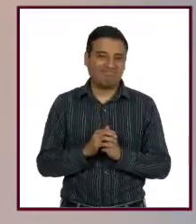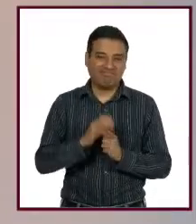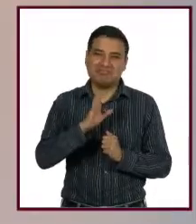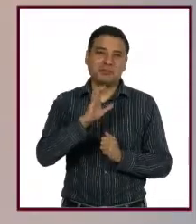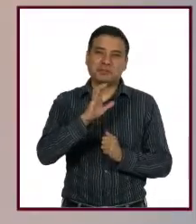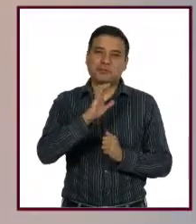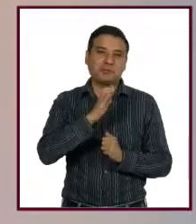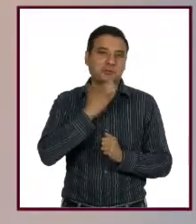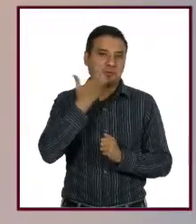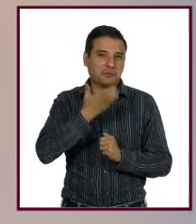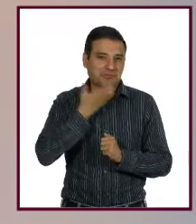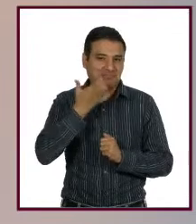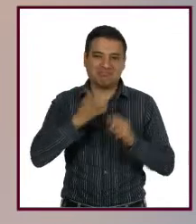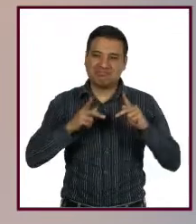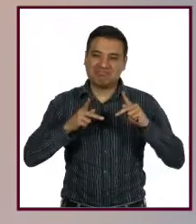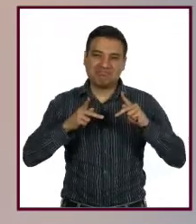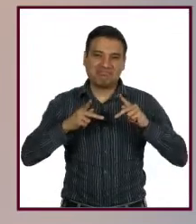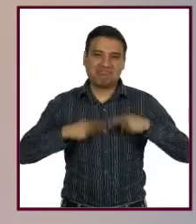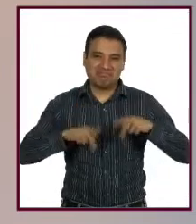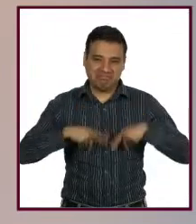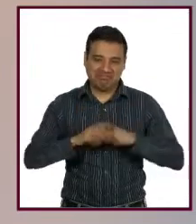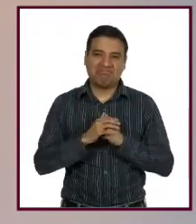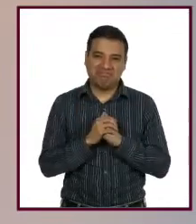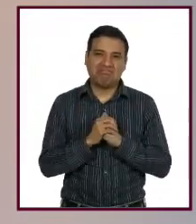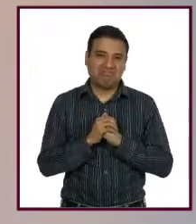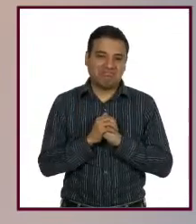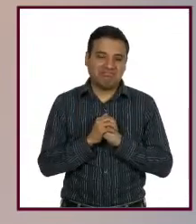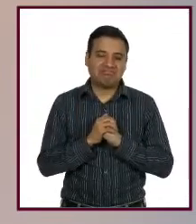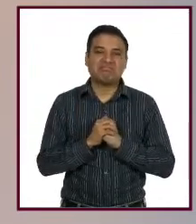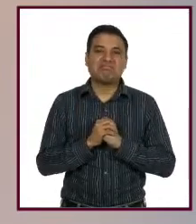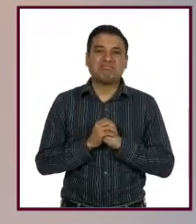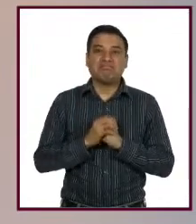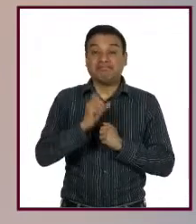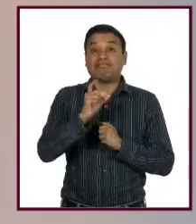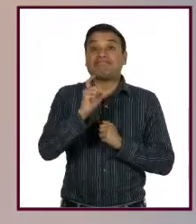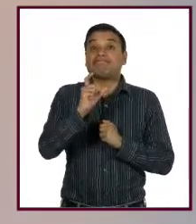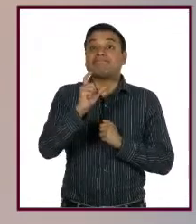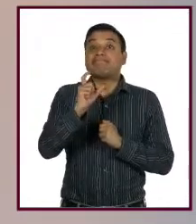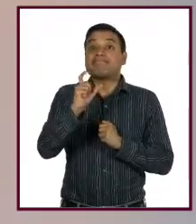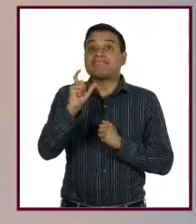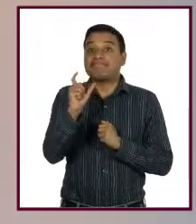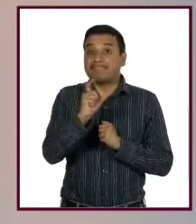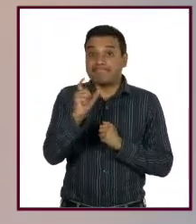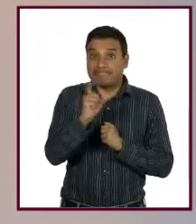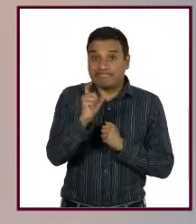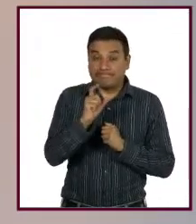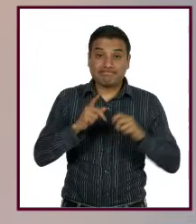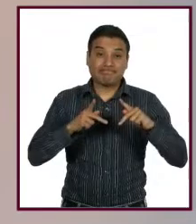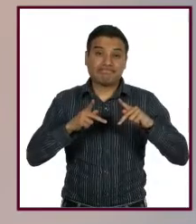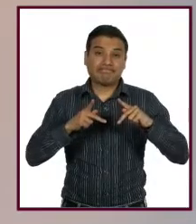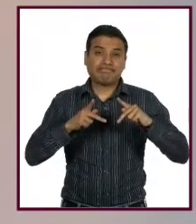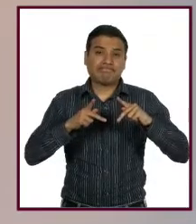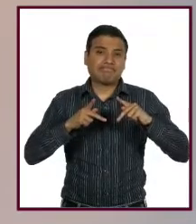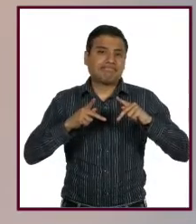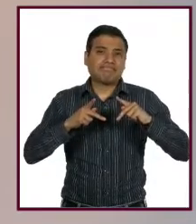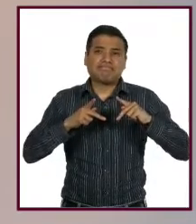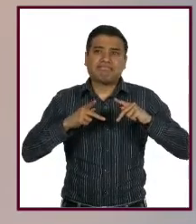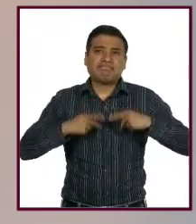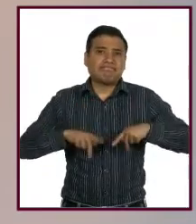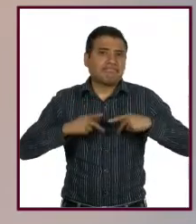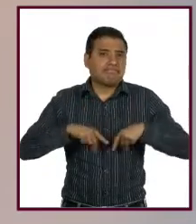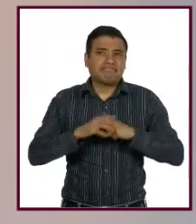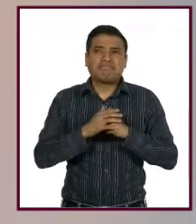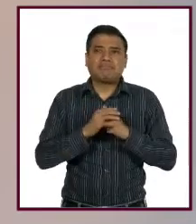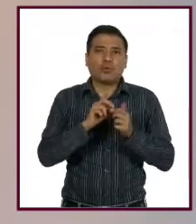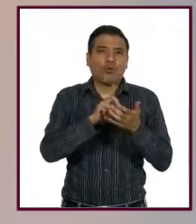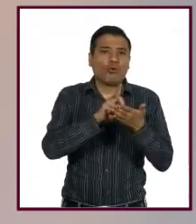en la población. Generalmente cuando se consume una sustancia, y sobre todo en tal vez